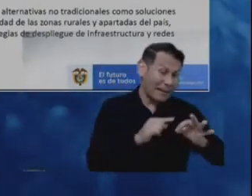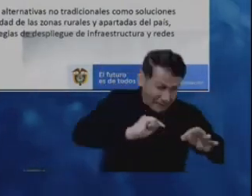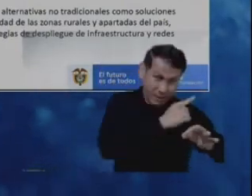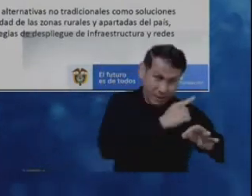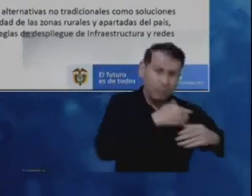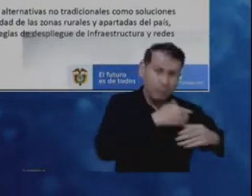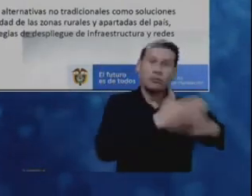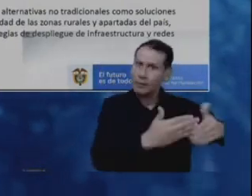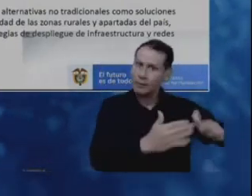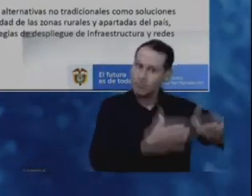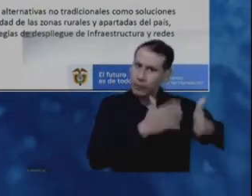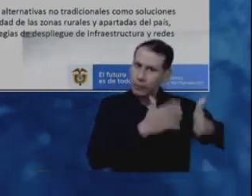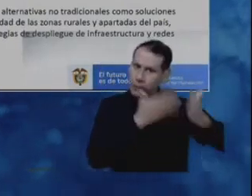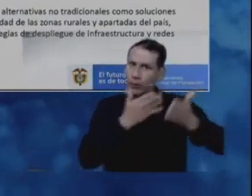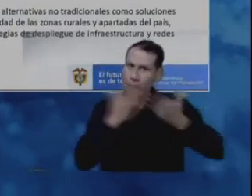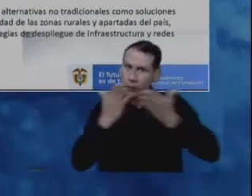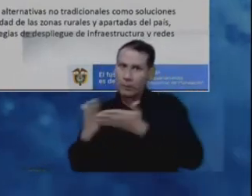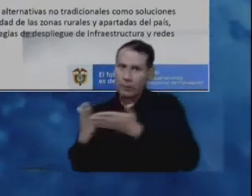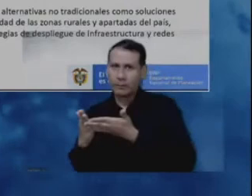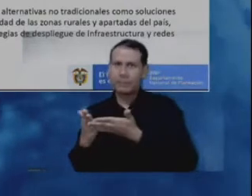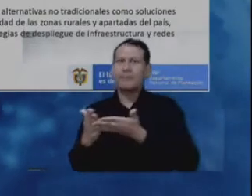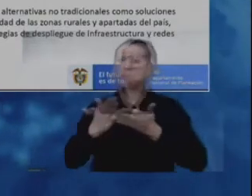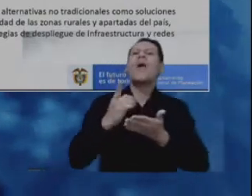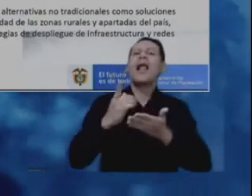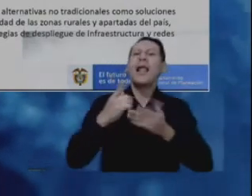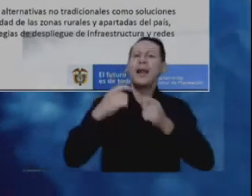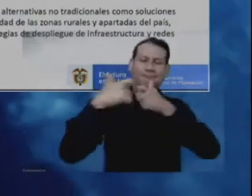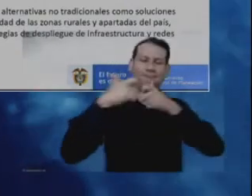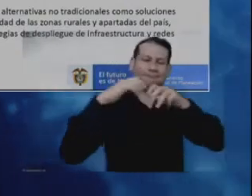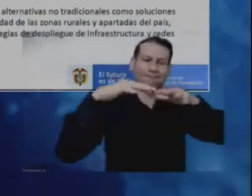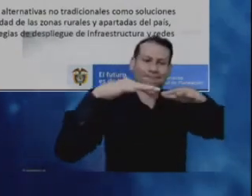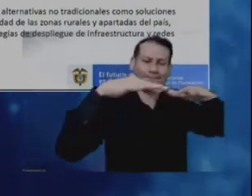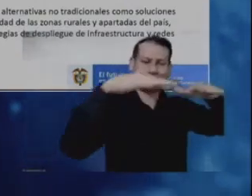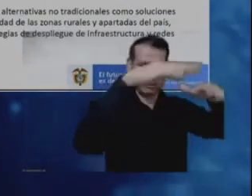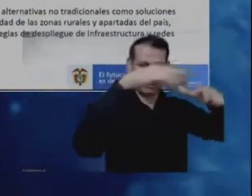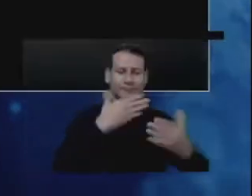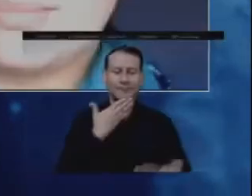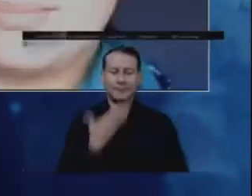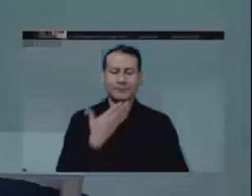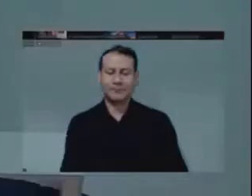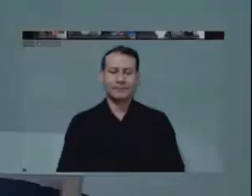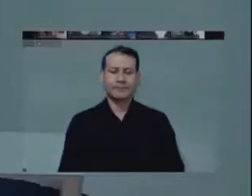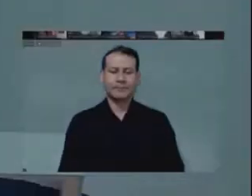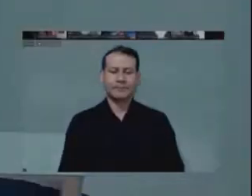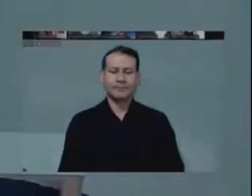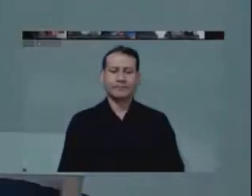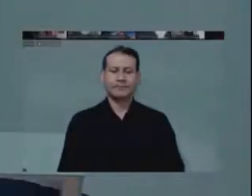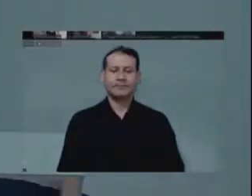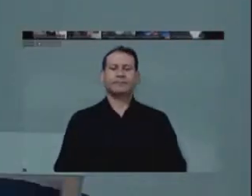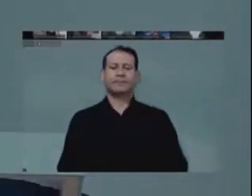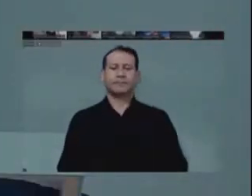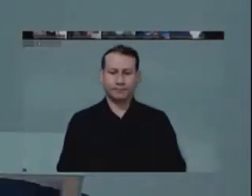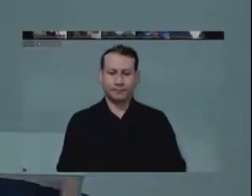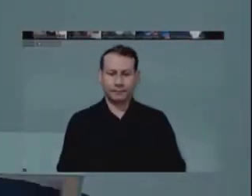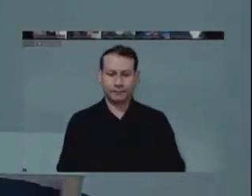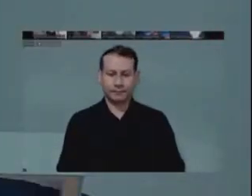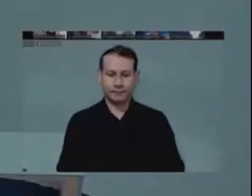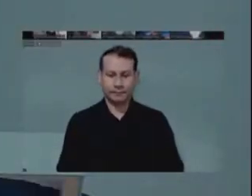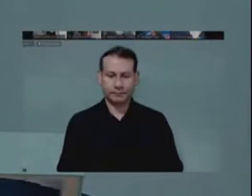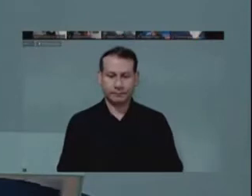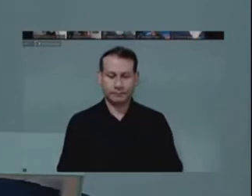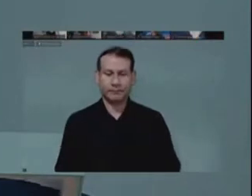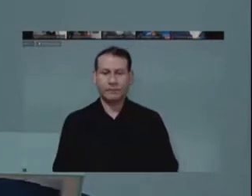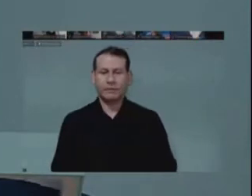insumo, pues, es el espectro radioeléctrico. Muchas gracias. Muchas gracias, Viviana, por tu introducción muy